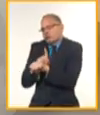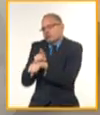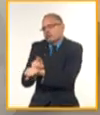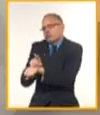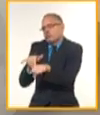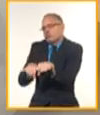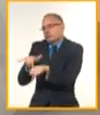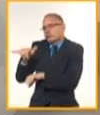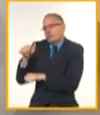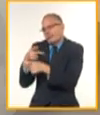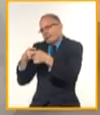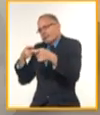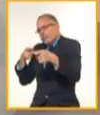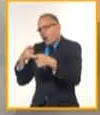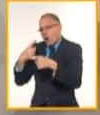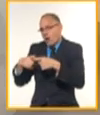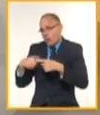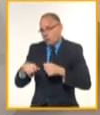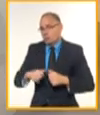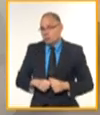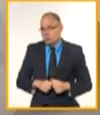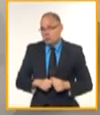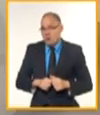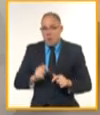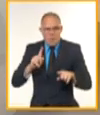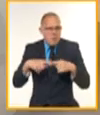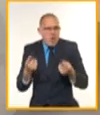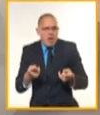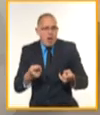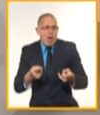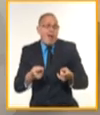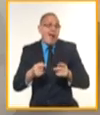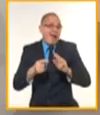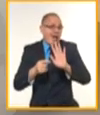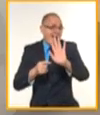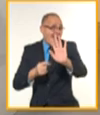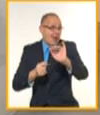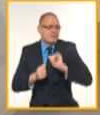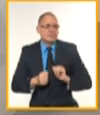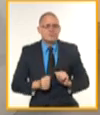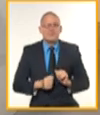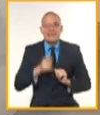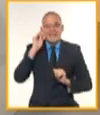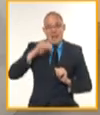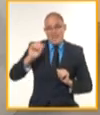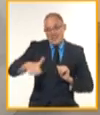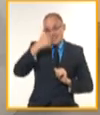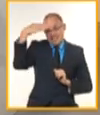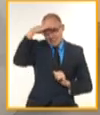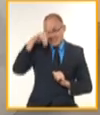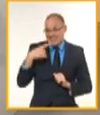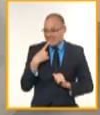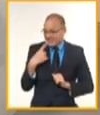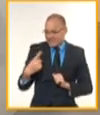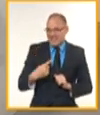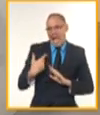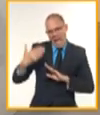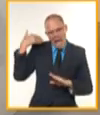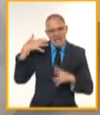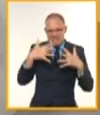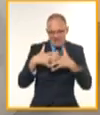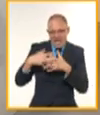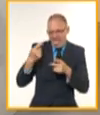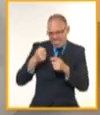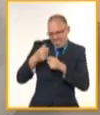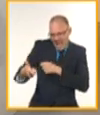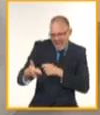con que Trump le ha dicho no voy a dar más dinero para defender a Europa. Exacto. Europa que se defienda él mismo. Estados Unidos tiene muchas